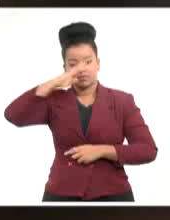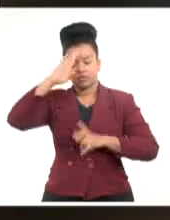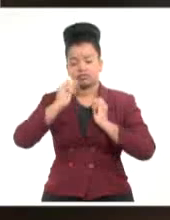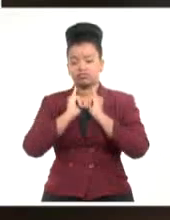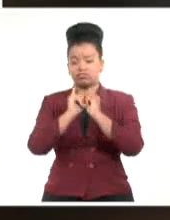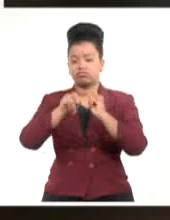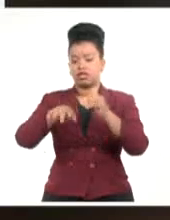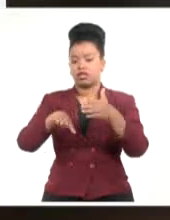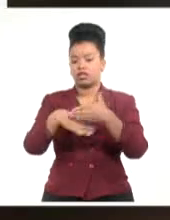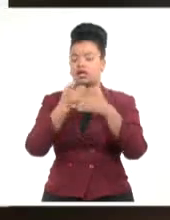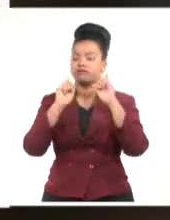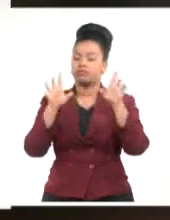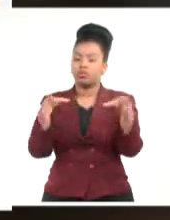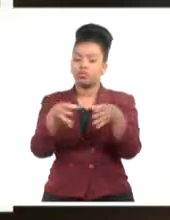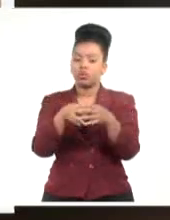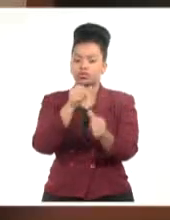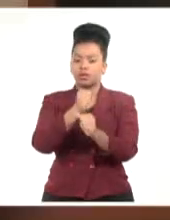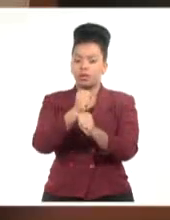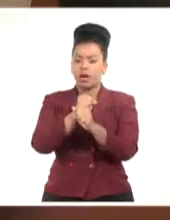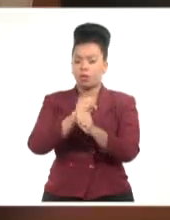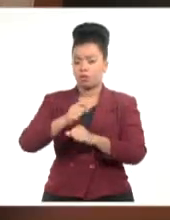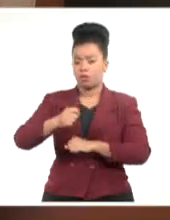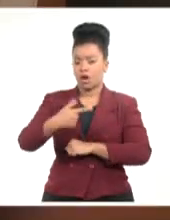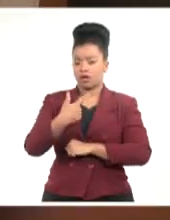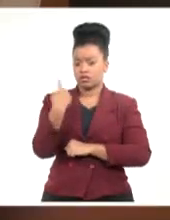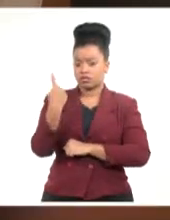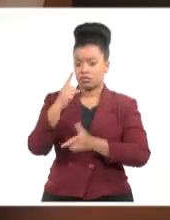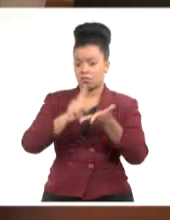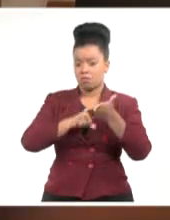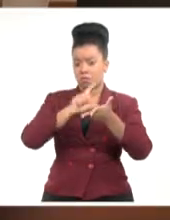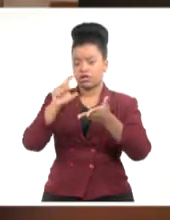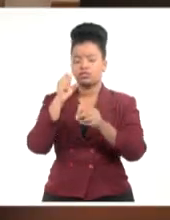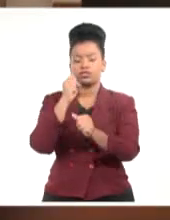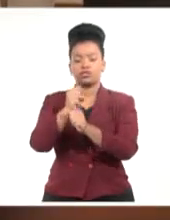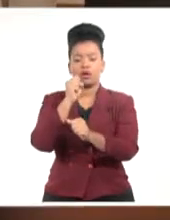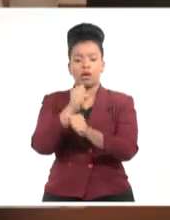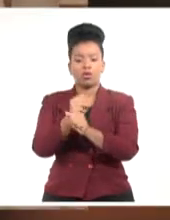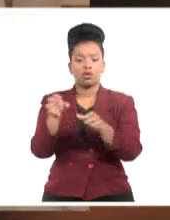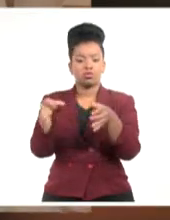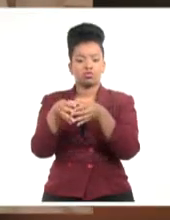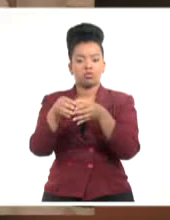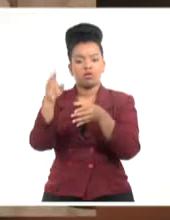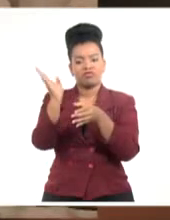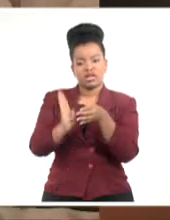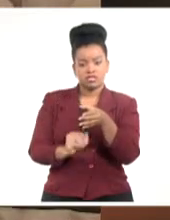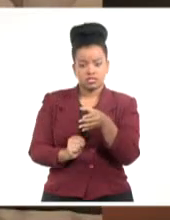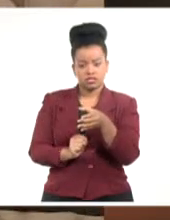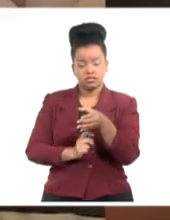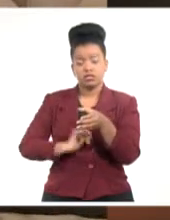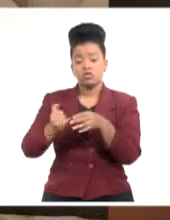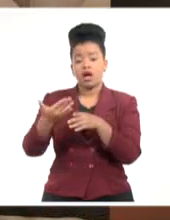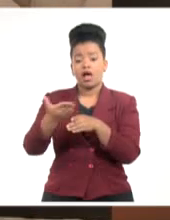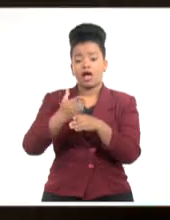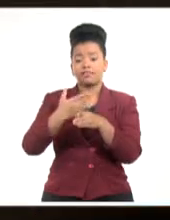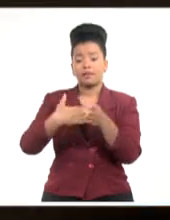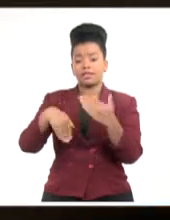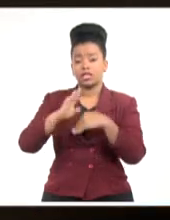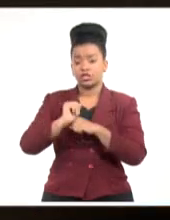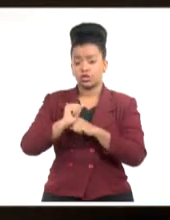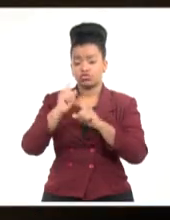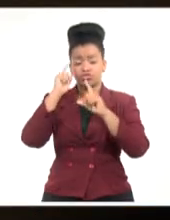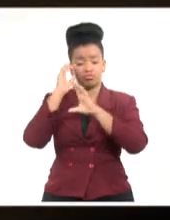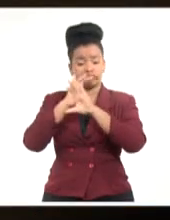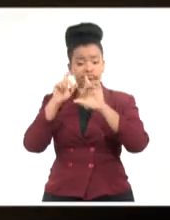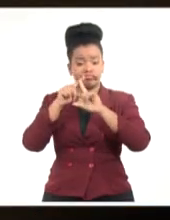una reunión de trabajo con el vicepresidente nacional del Partido de los Trabajadores, Washington Cuacuá, y con el exministro de Ciencia, Tecnología